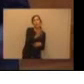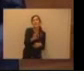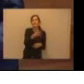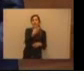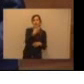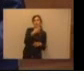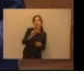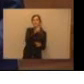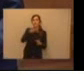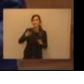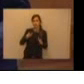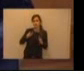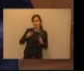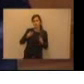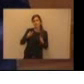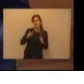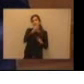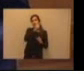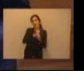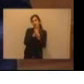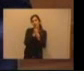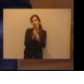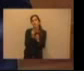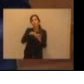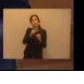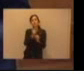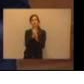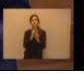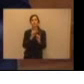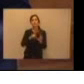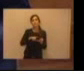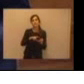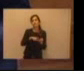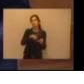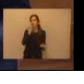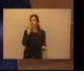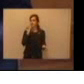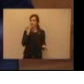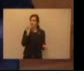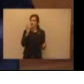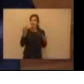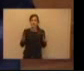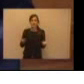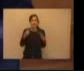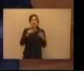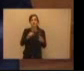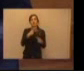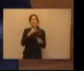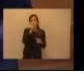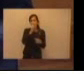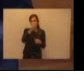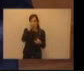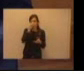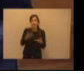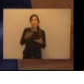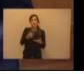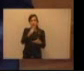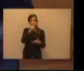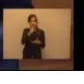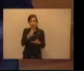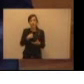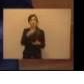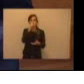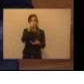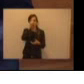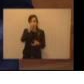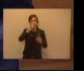puesto de trabajo. Pero bueno, vuelvo al principio. De acuerdo en la importancia del agua, recuerdo en que sea conveniente el